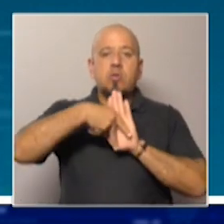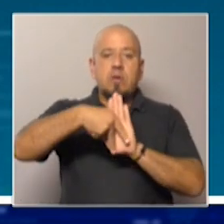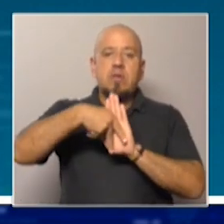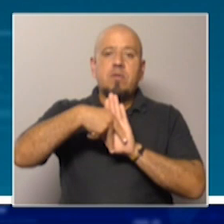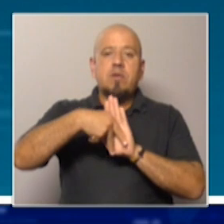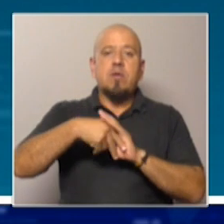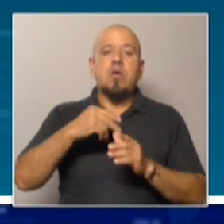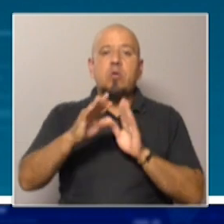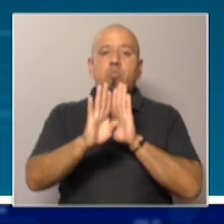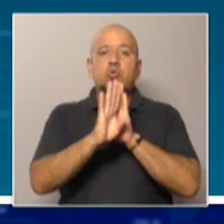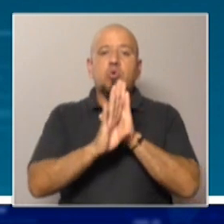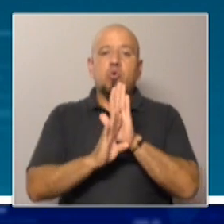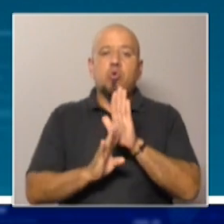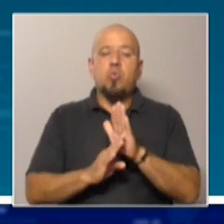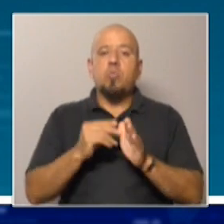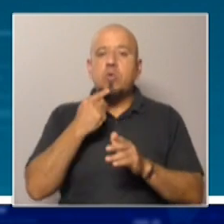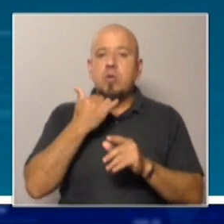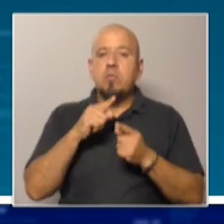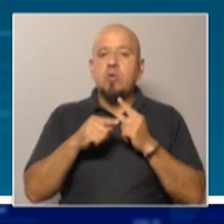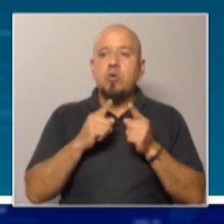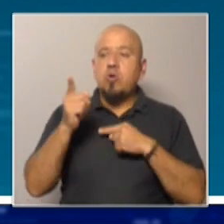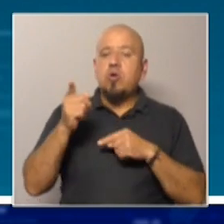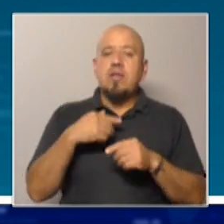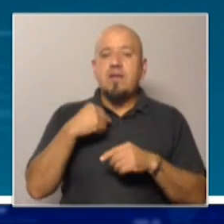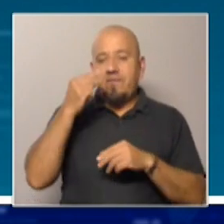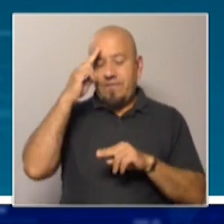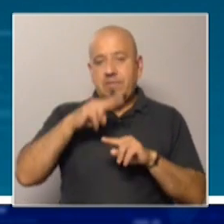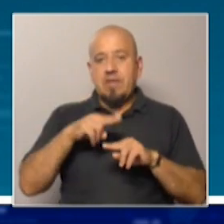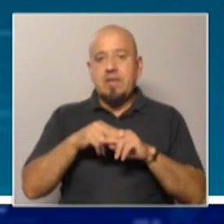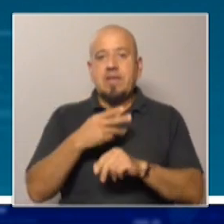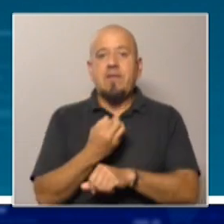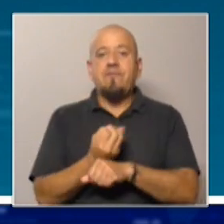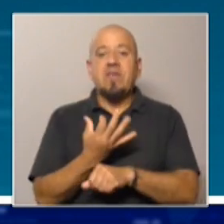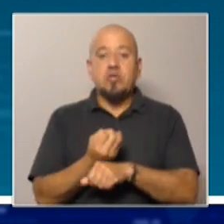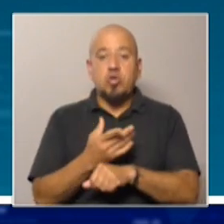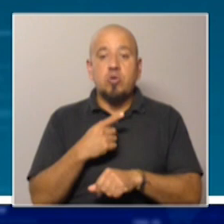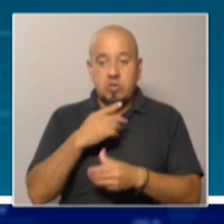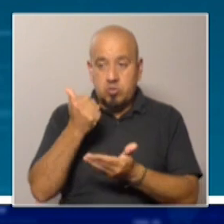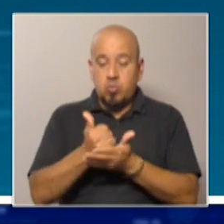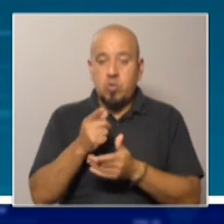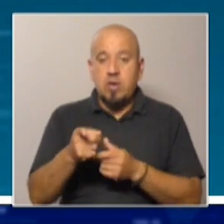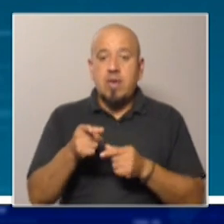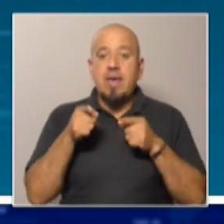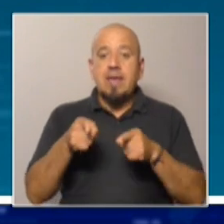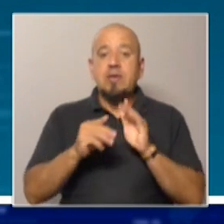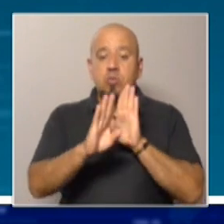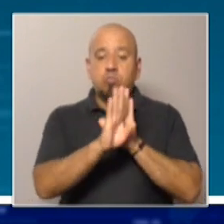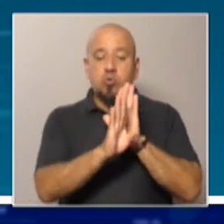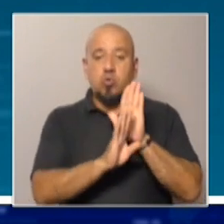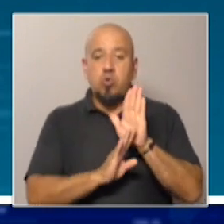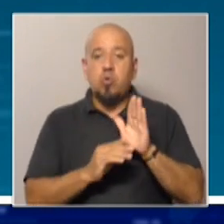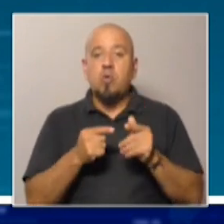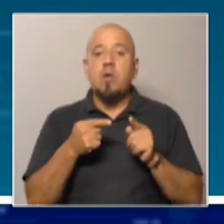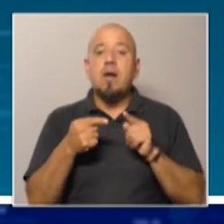y en los protocolos de los cuales, por ejemplo, la Cátedra de Enfermedades Infecciosas participó bastante. En esos protocolos